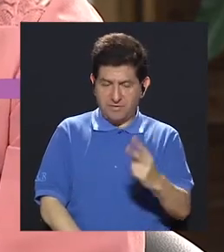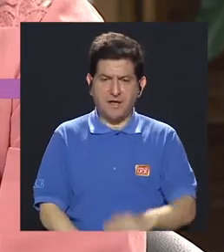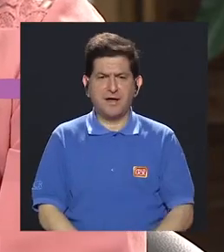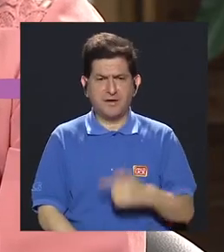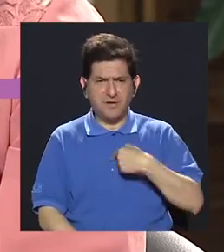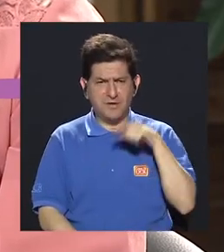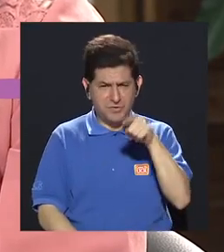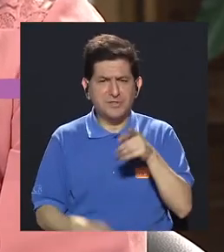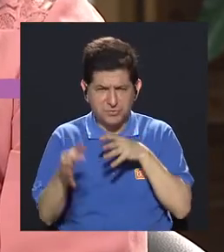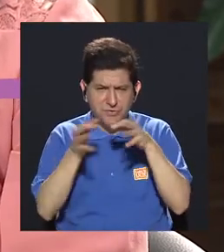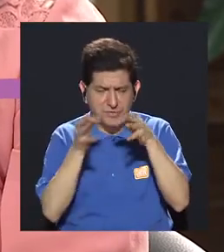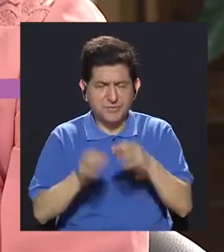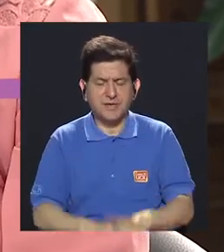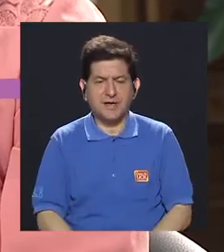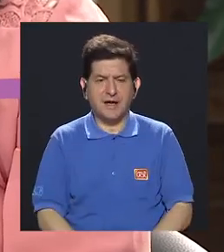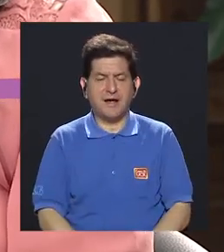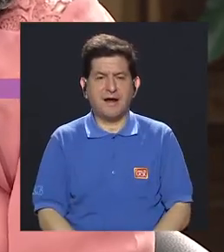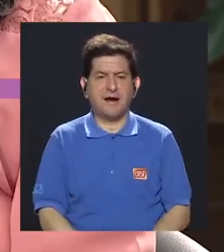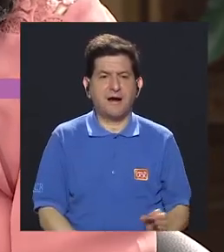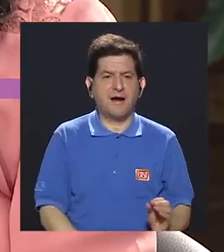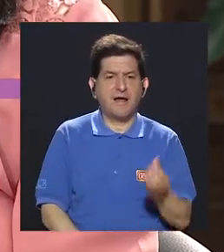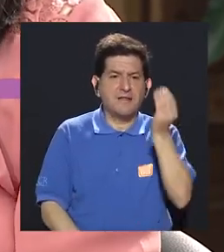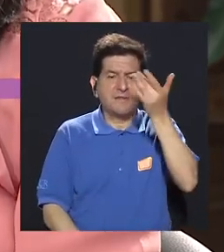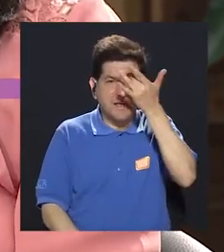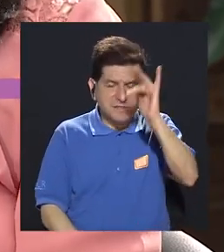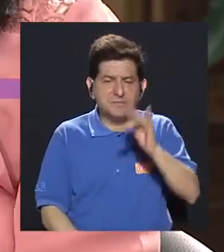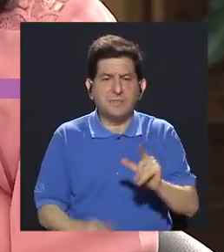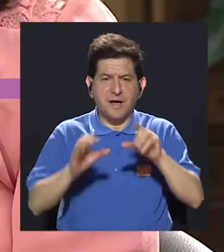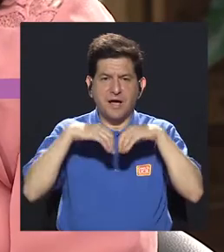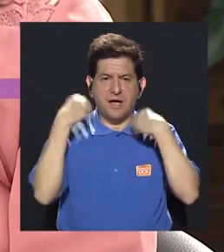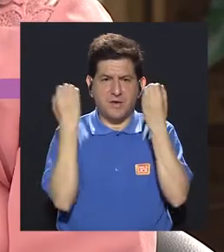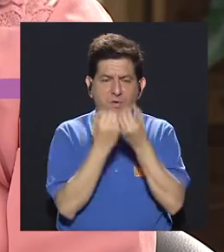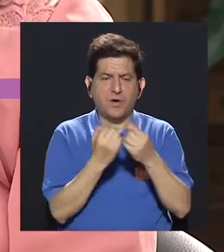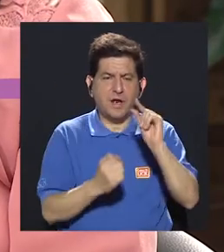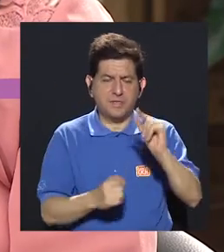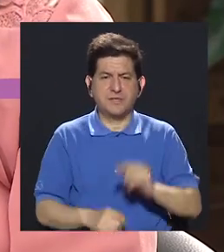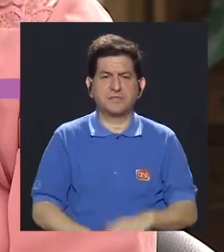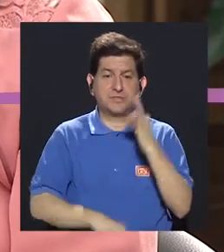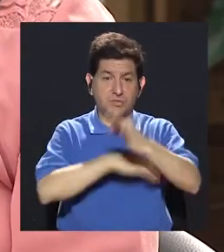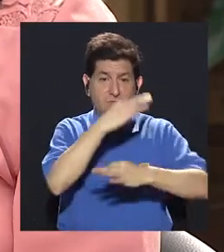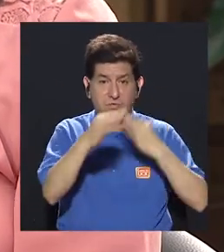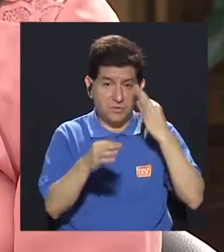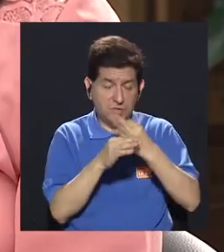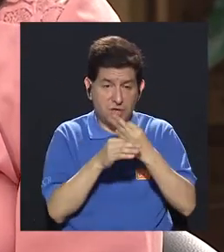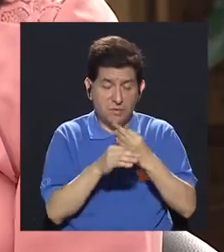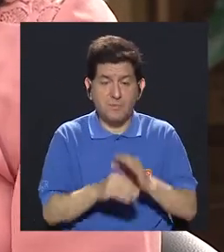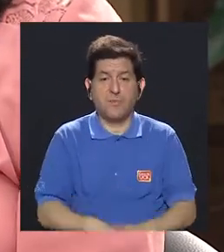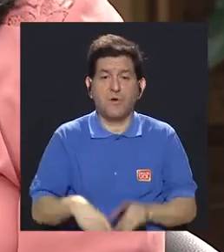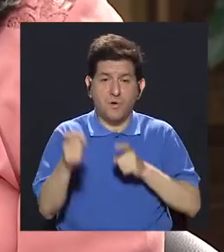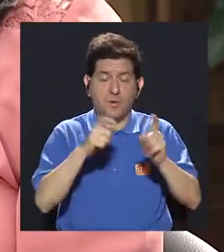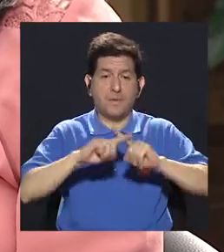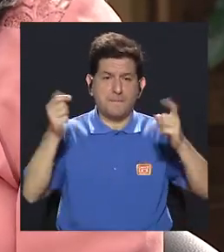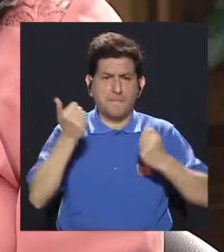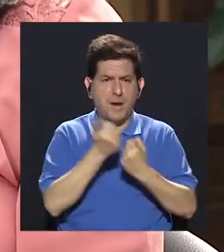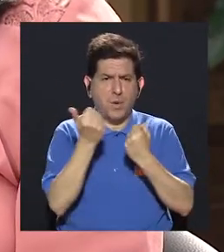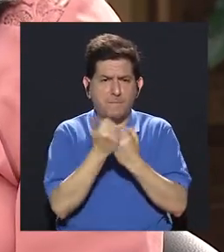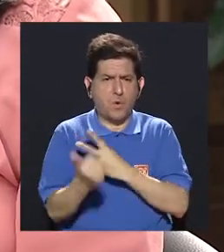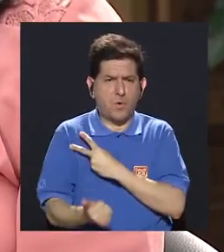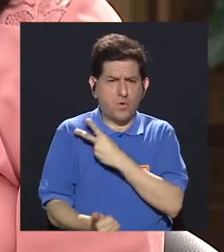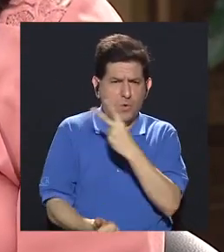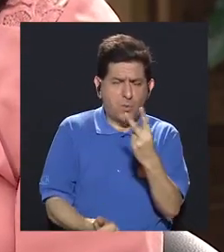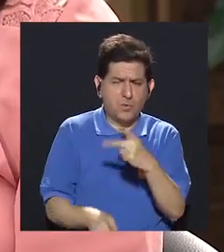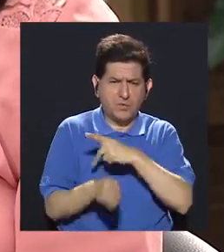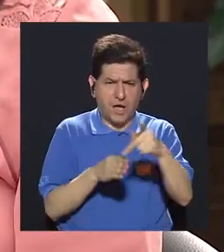detenerme aquí un segundito, porque ThinkSmart es una organización pequeña a nivel administrativo, pero nos respalda un